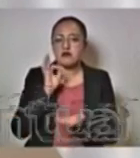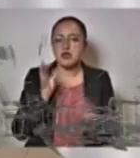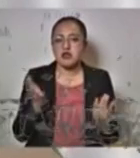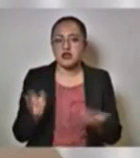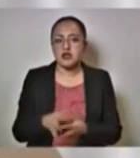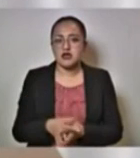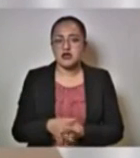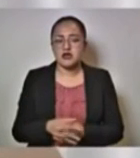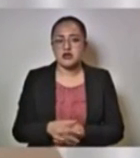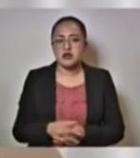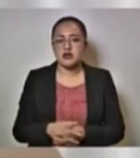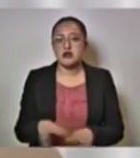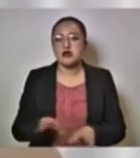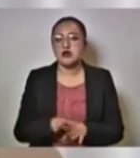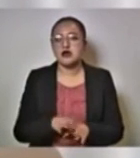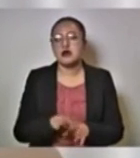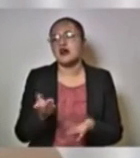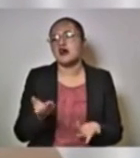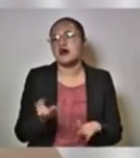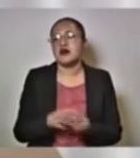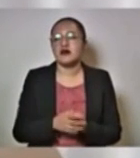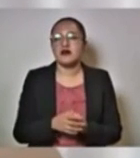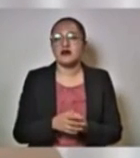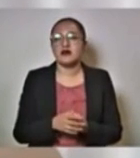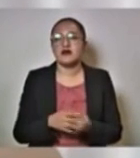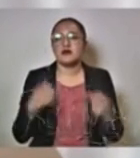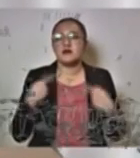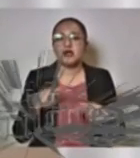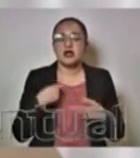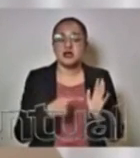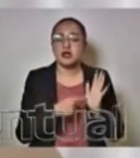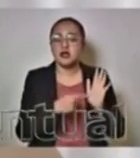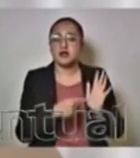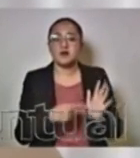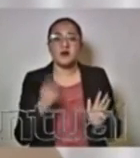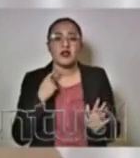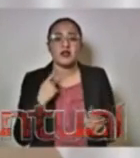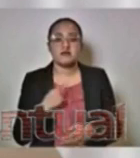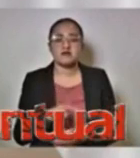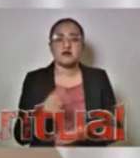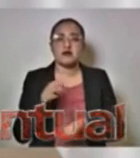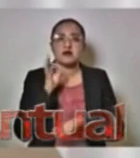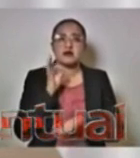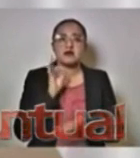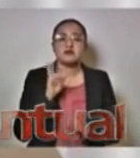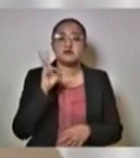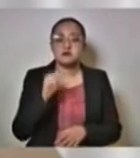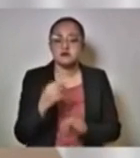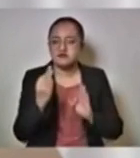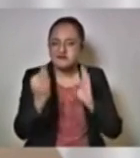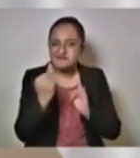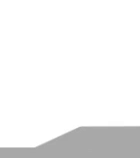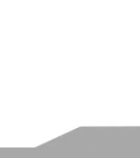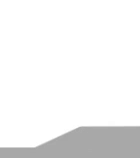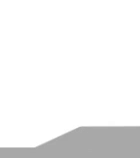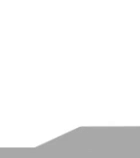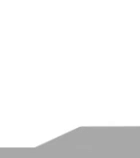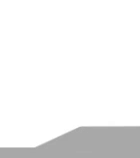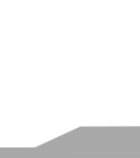de promoción a un personaje cuando que tengo en el problema enfrente